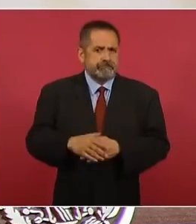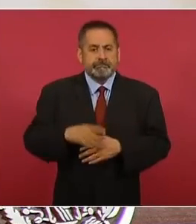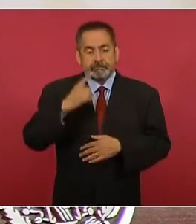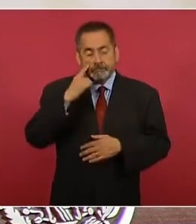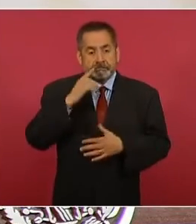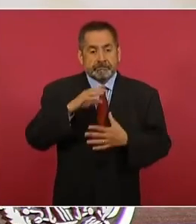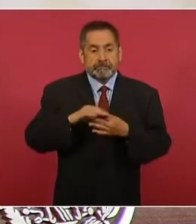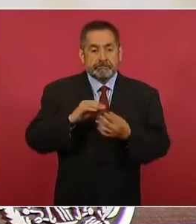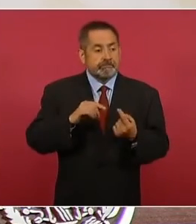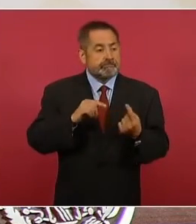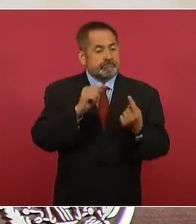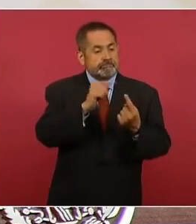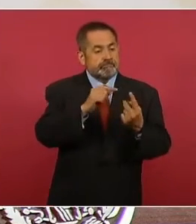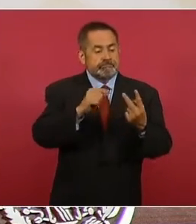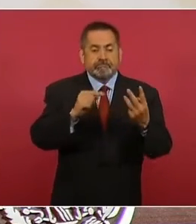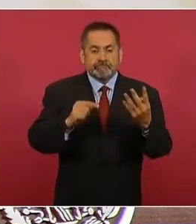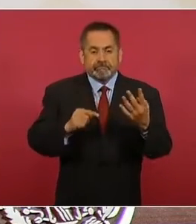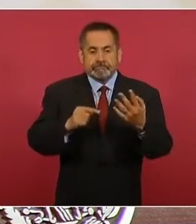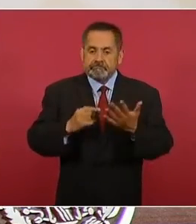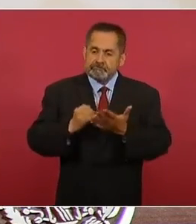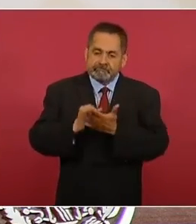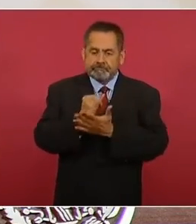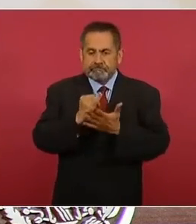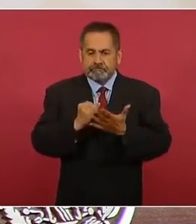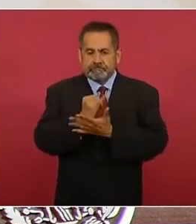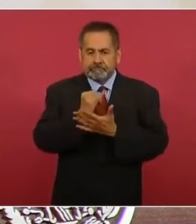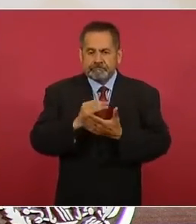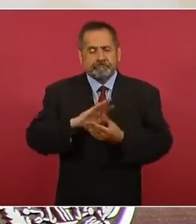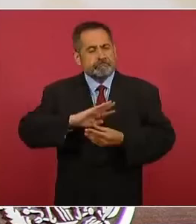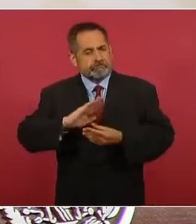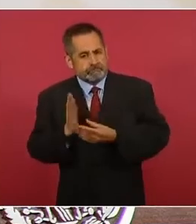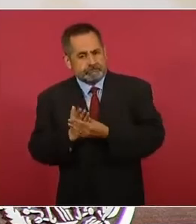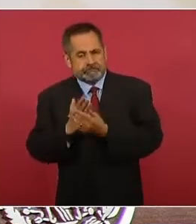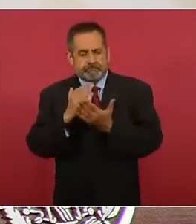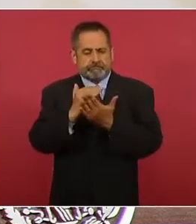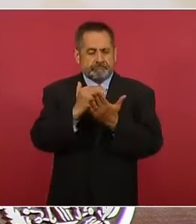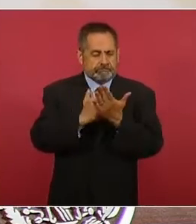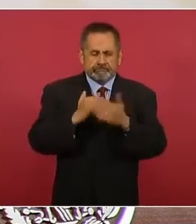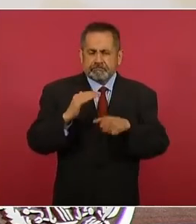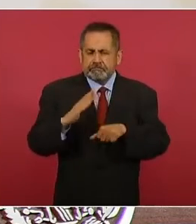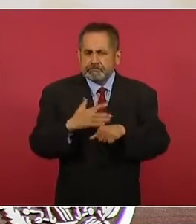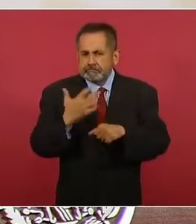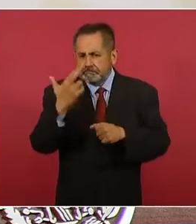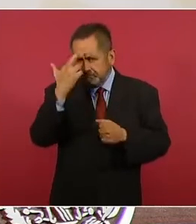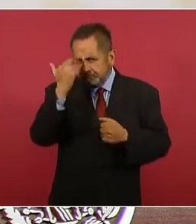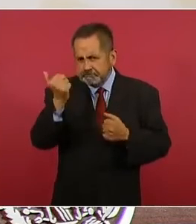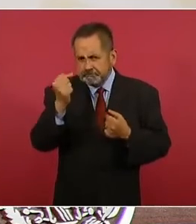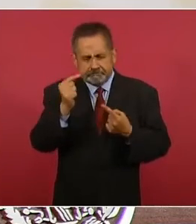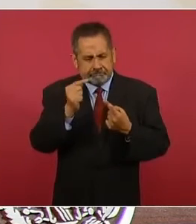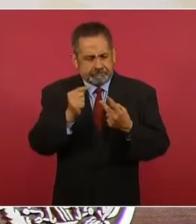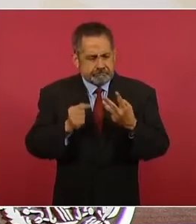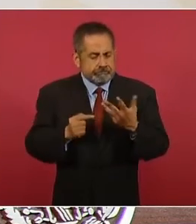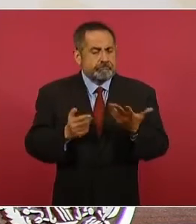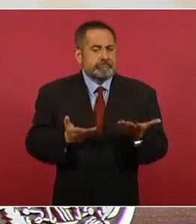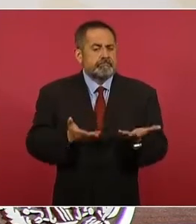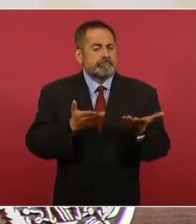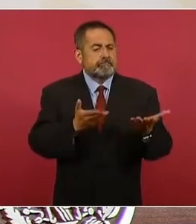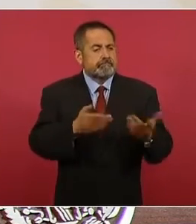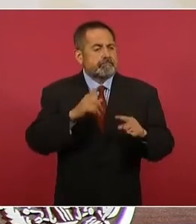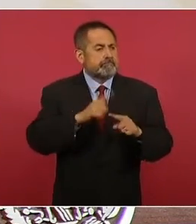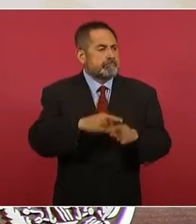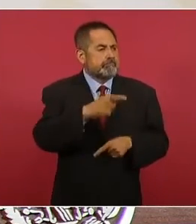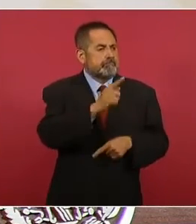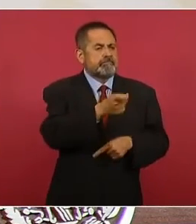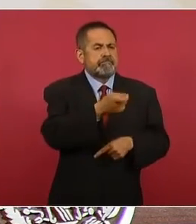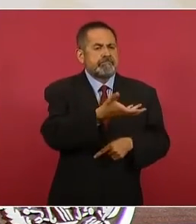de las decisiones hay, digamos, documentos en donde se está revisando cuál fue la actuación